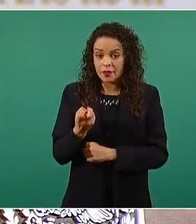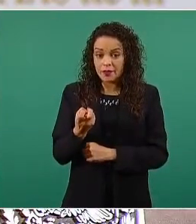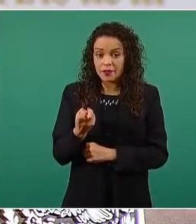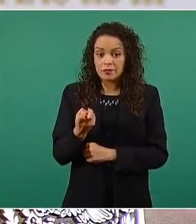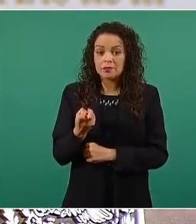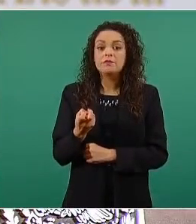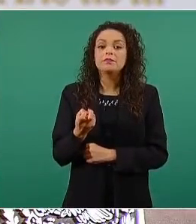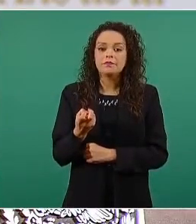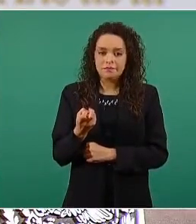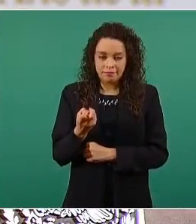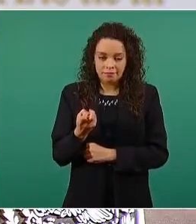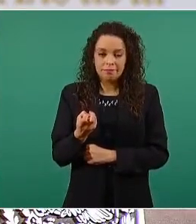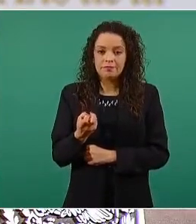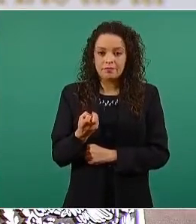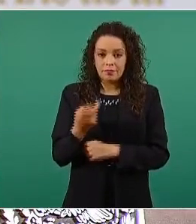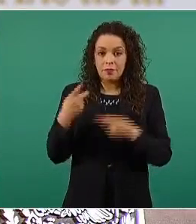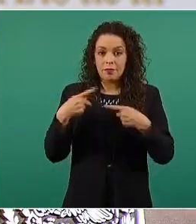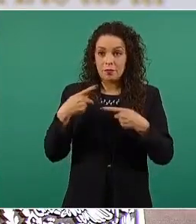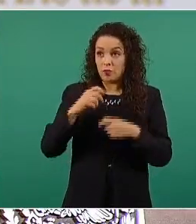atrae mucha inversión foránea